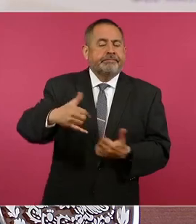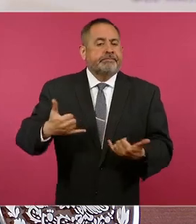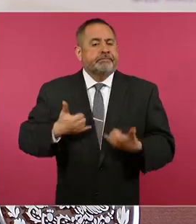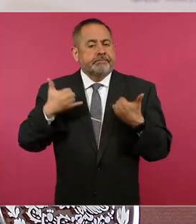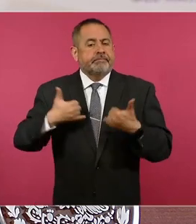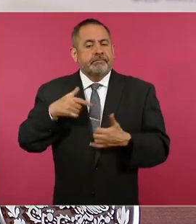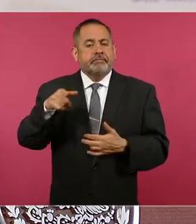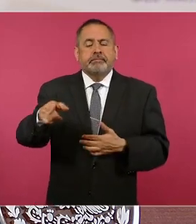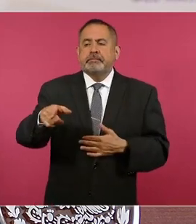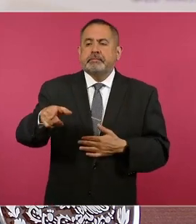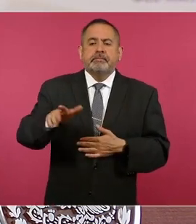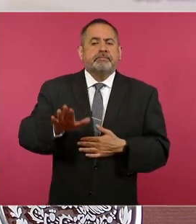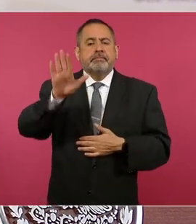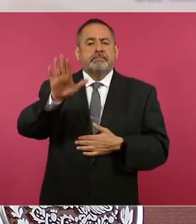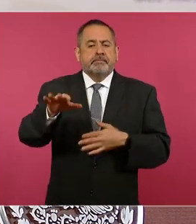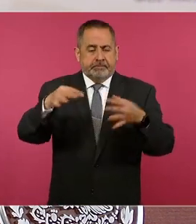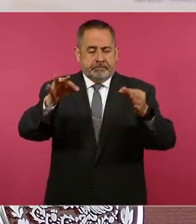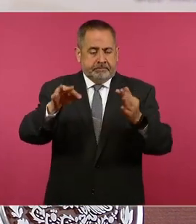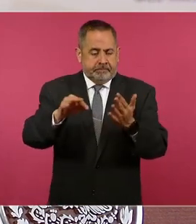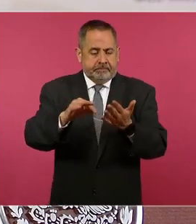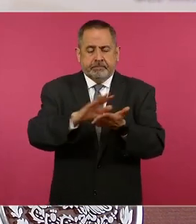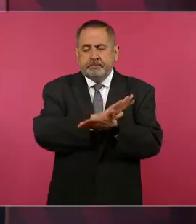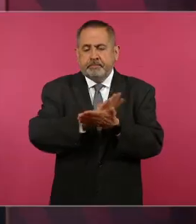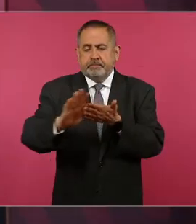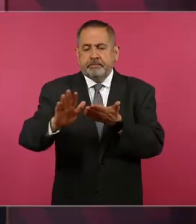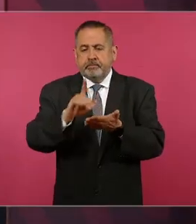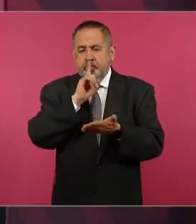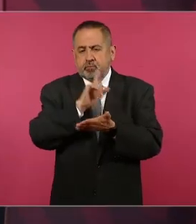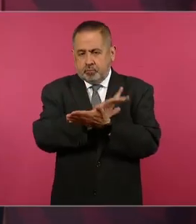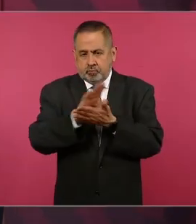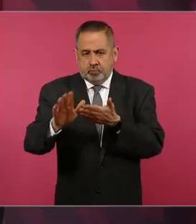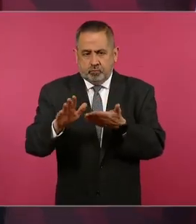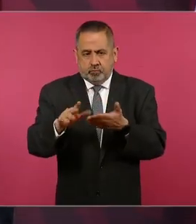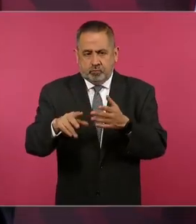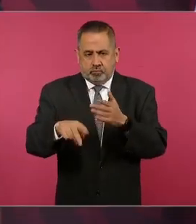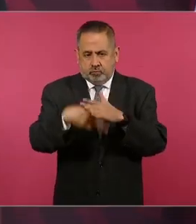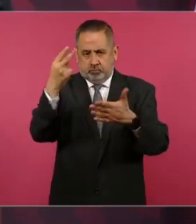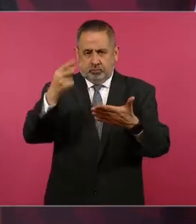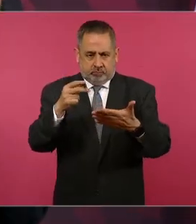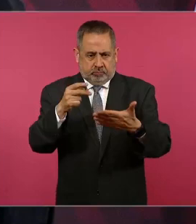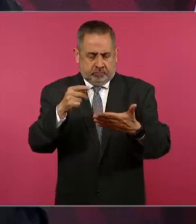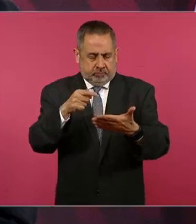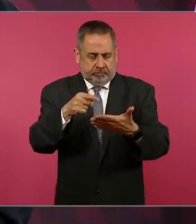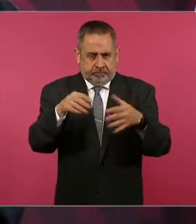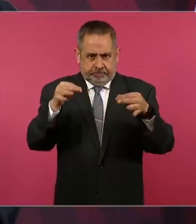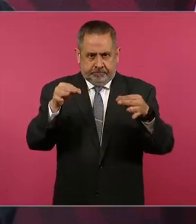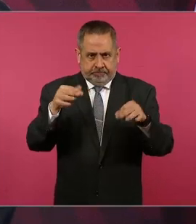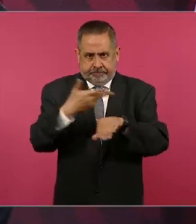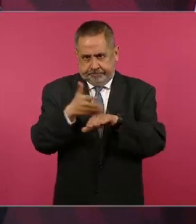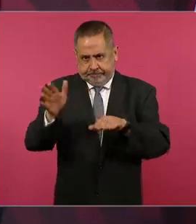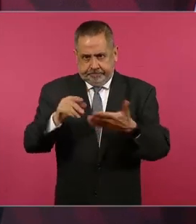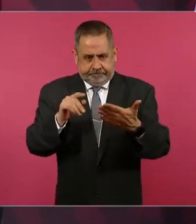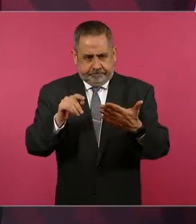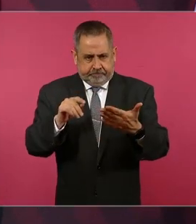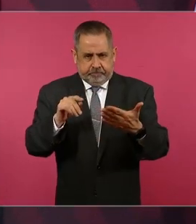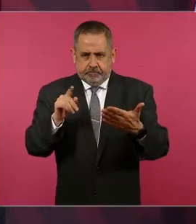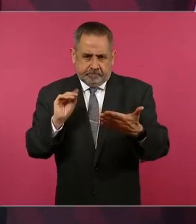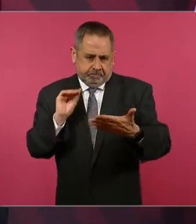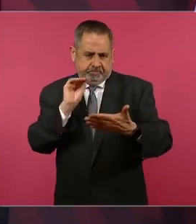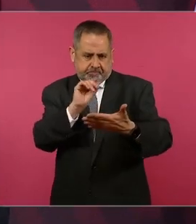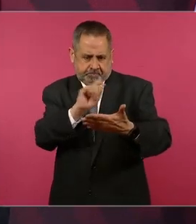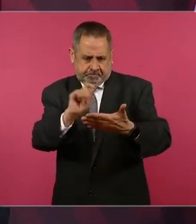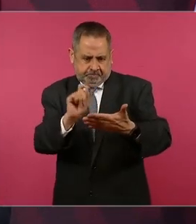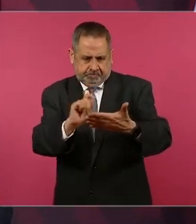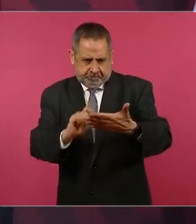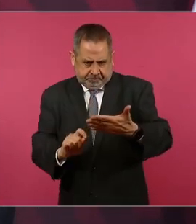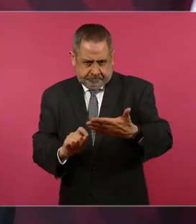hoja en blanco tienen una mente